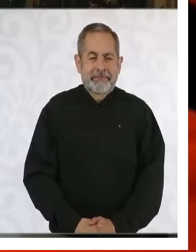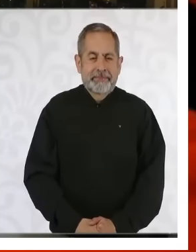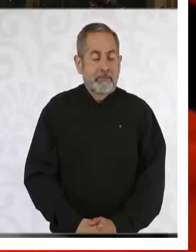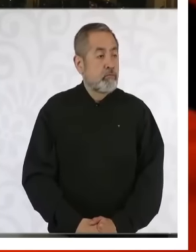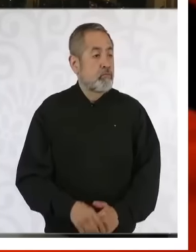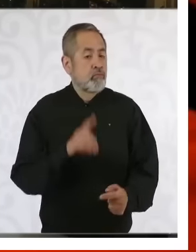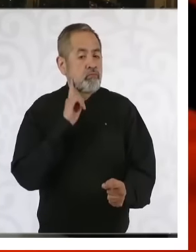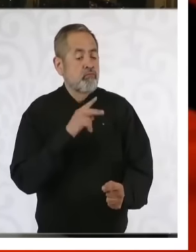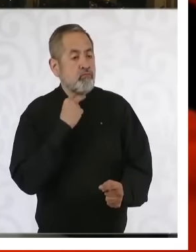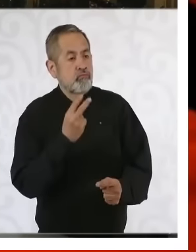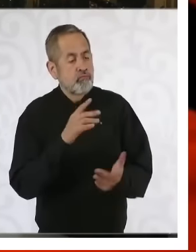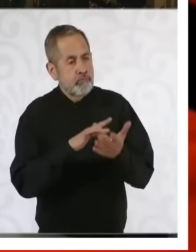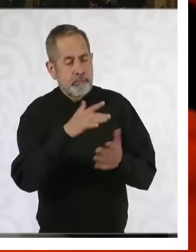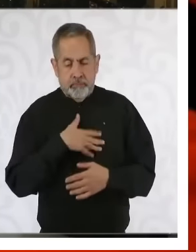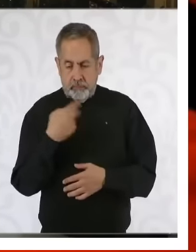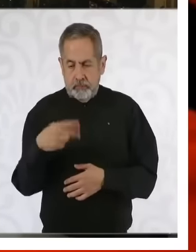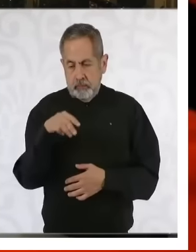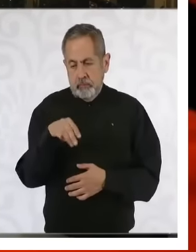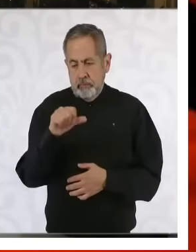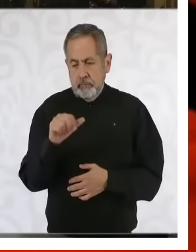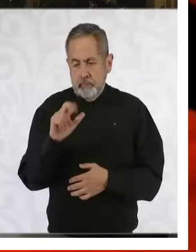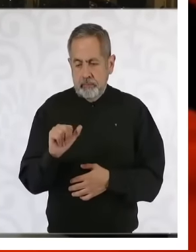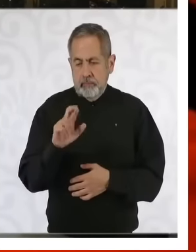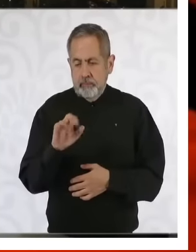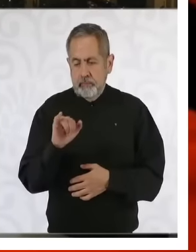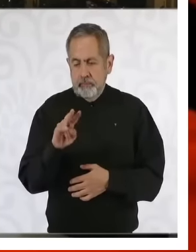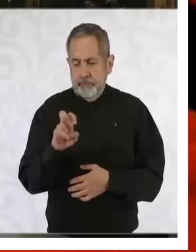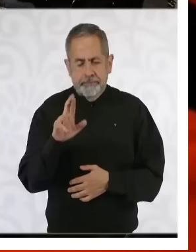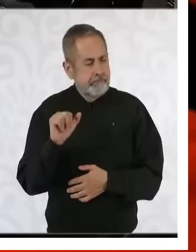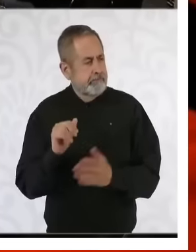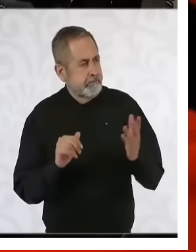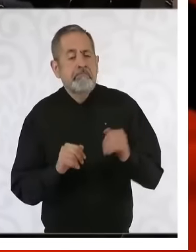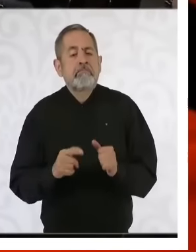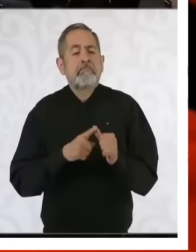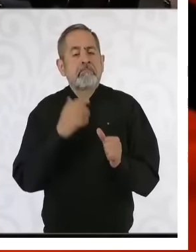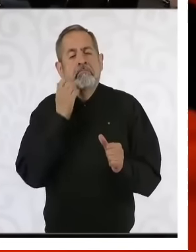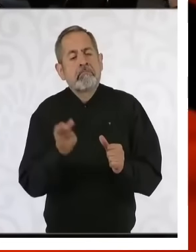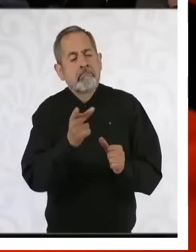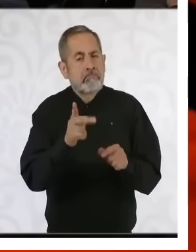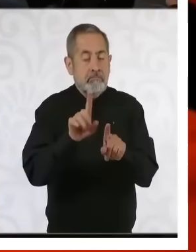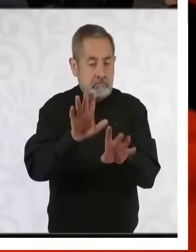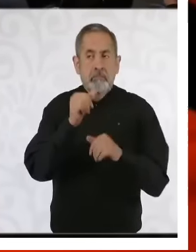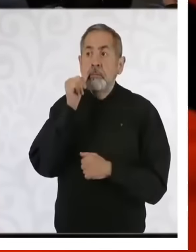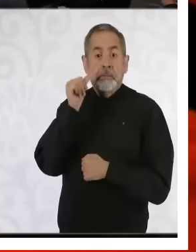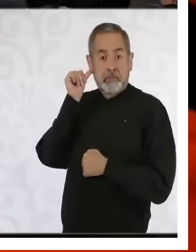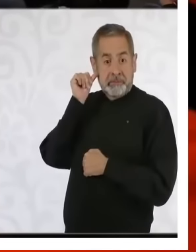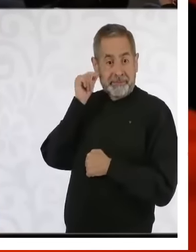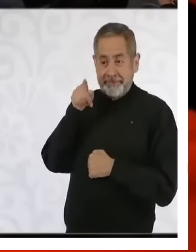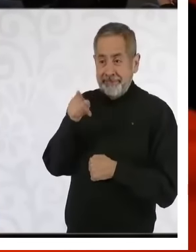Gracias, presidenta. Buenos días. Mara Rivera, de Enfoque Noticias. Primero quería preguntarle, ayer reconocía el secretario